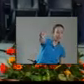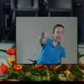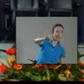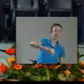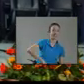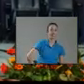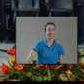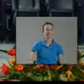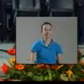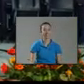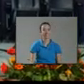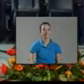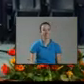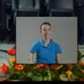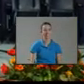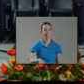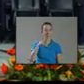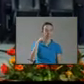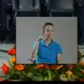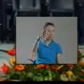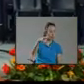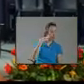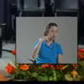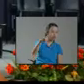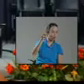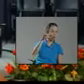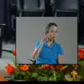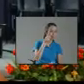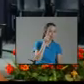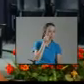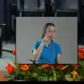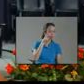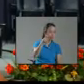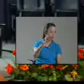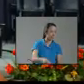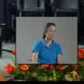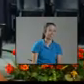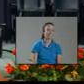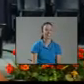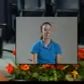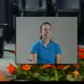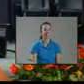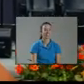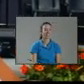Pero, usted tiene que poner una demanda. Tienes que poner una demanda en el cielo.